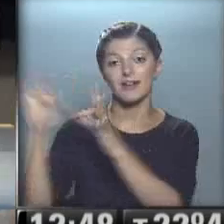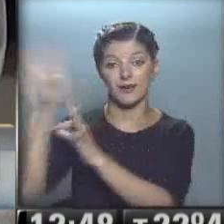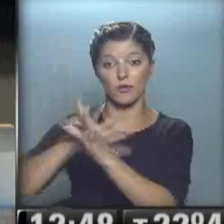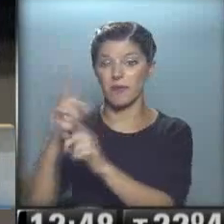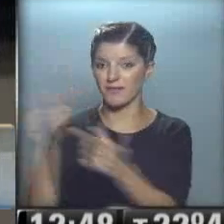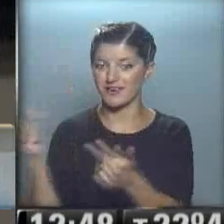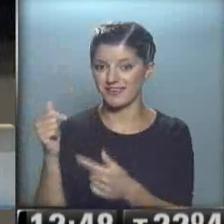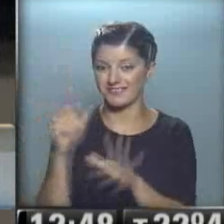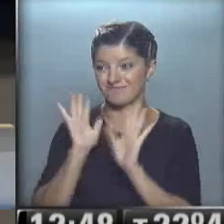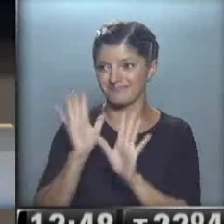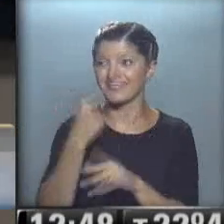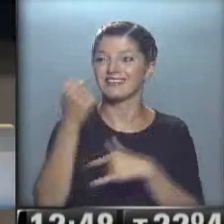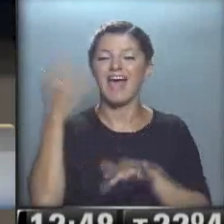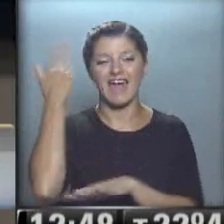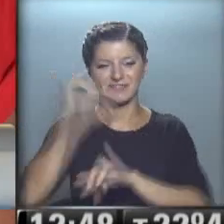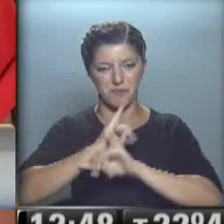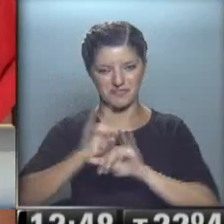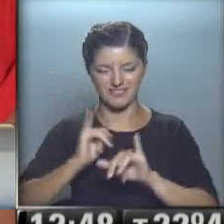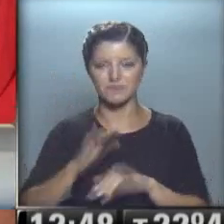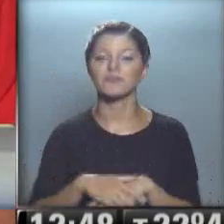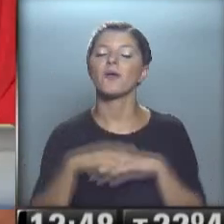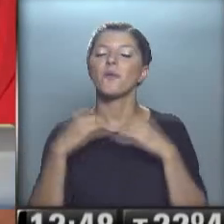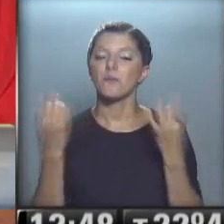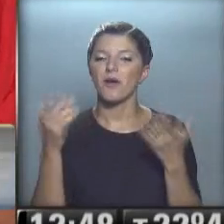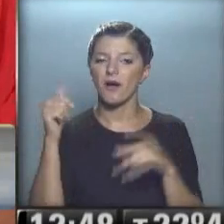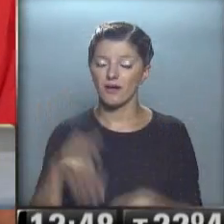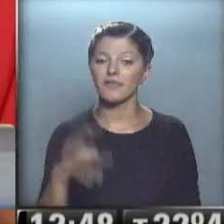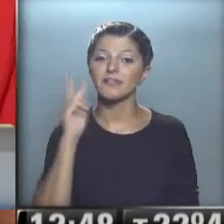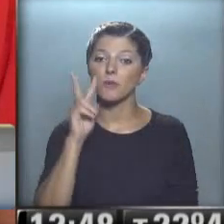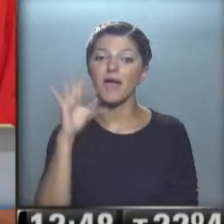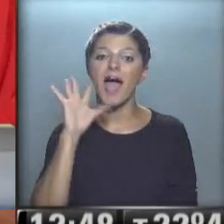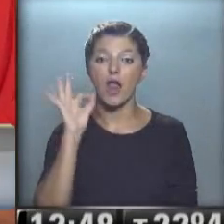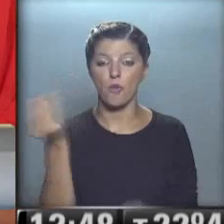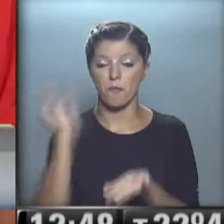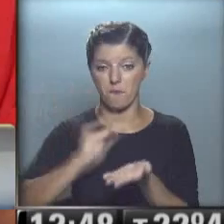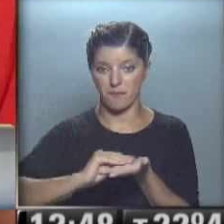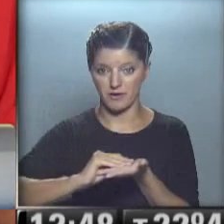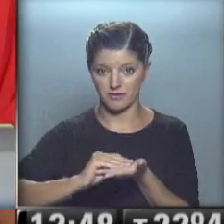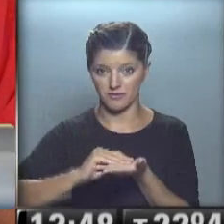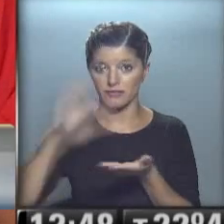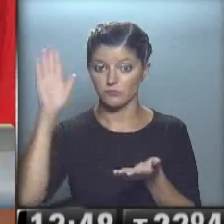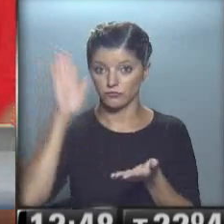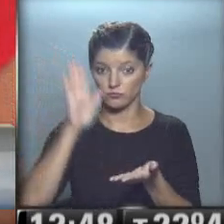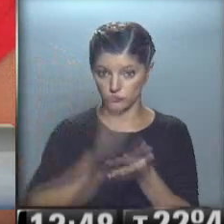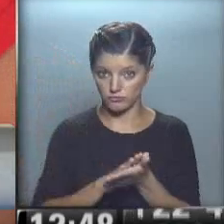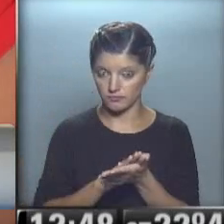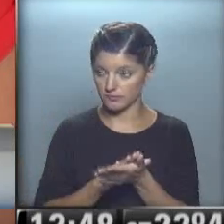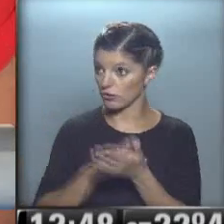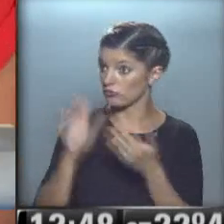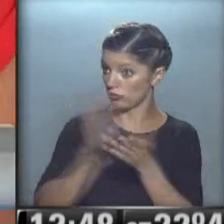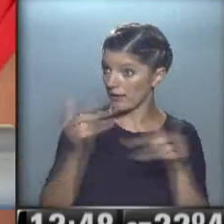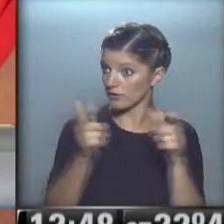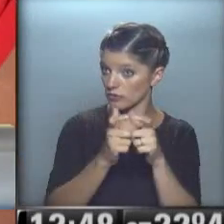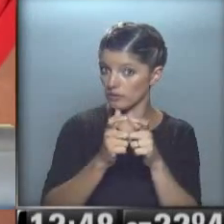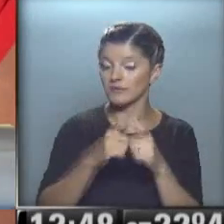como sear publicidad Les propongo ver este algo más sobre eh algo en la cel que tiene que ver con